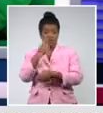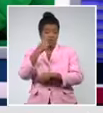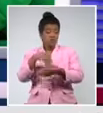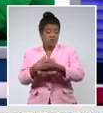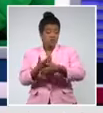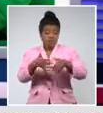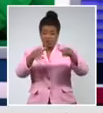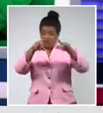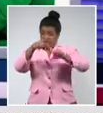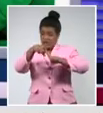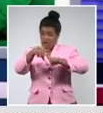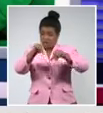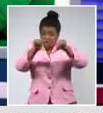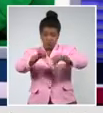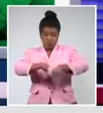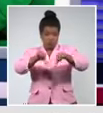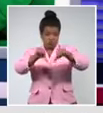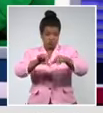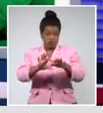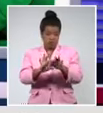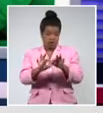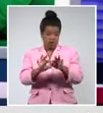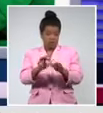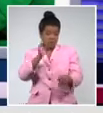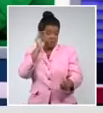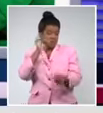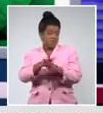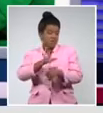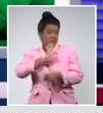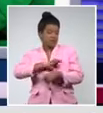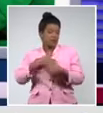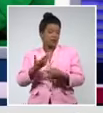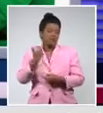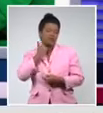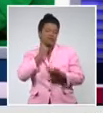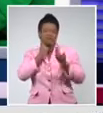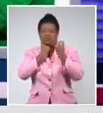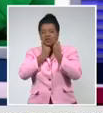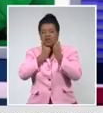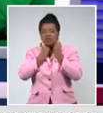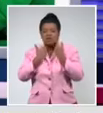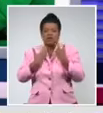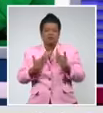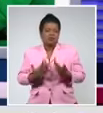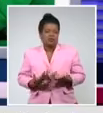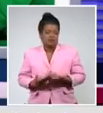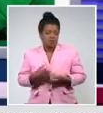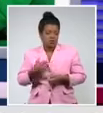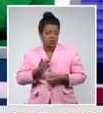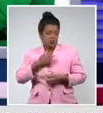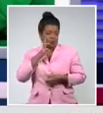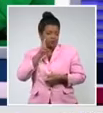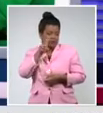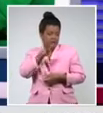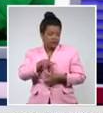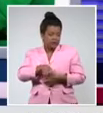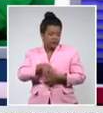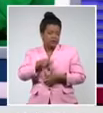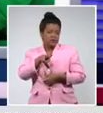intensiva. El cuadro inicial fue de fiebre y decaimiento, se valoró, se